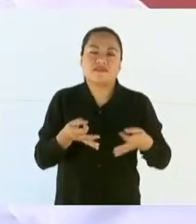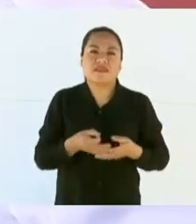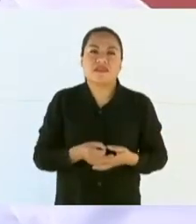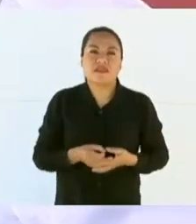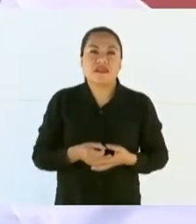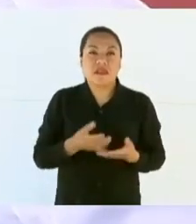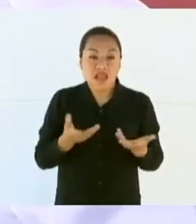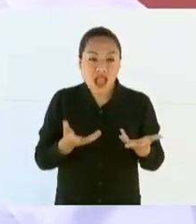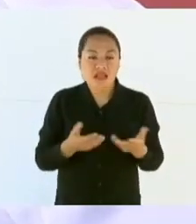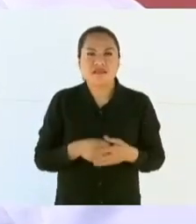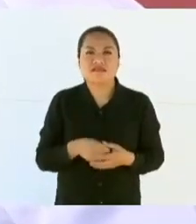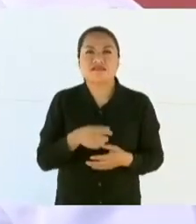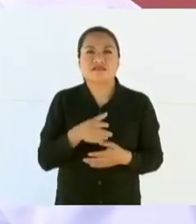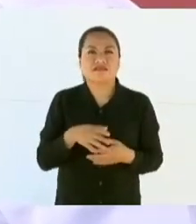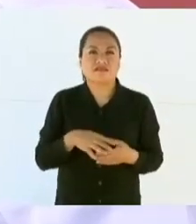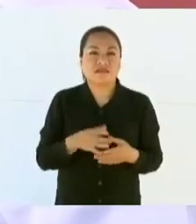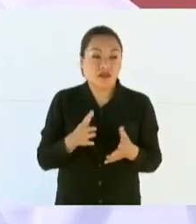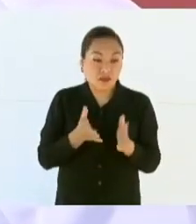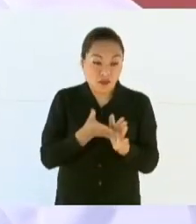es